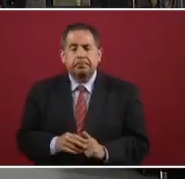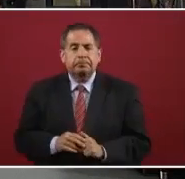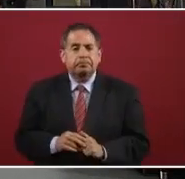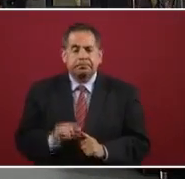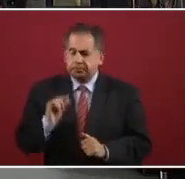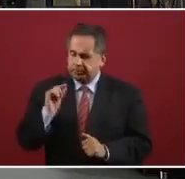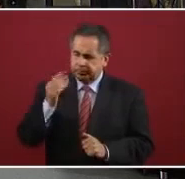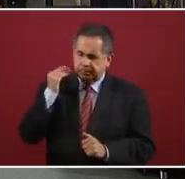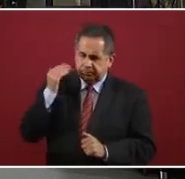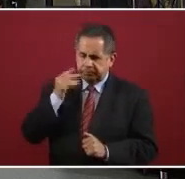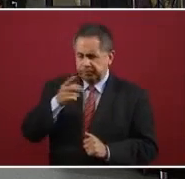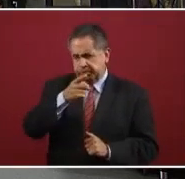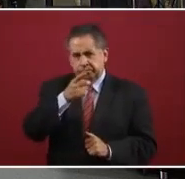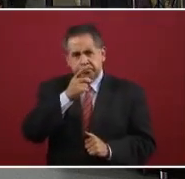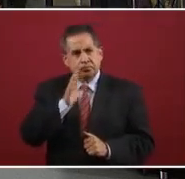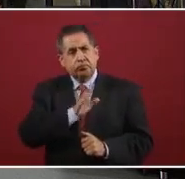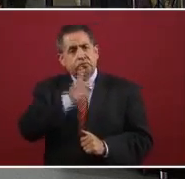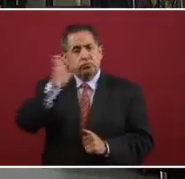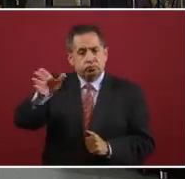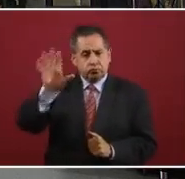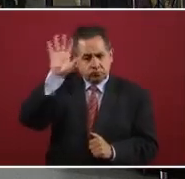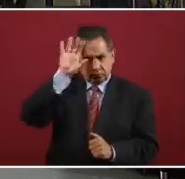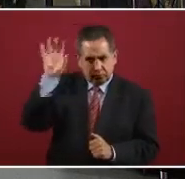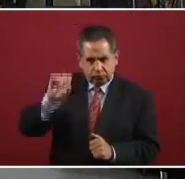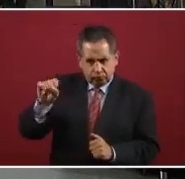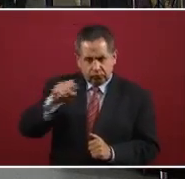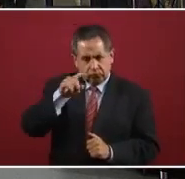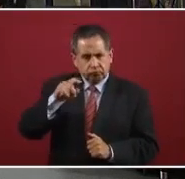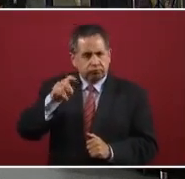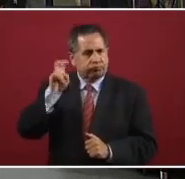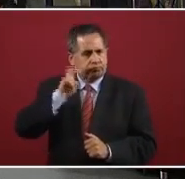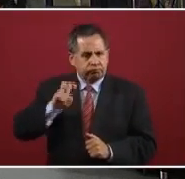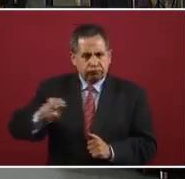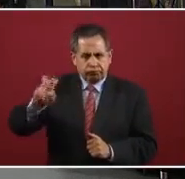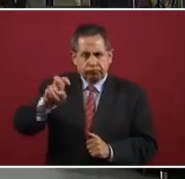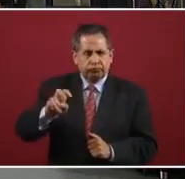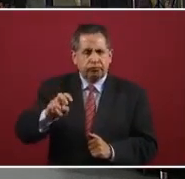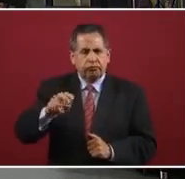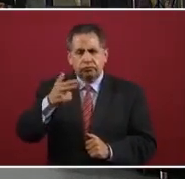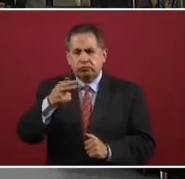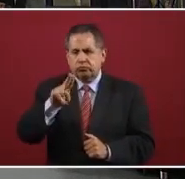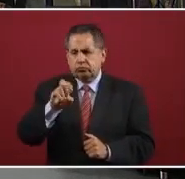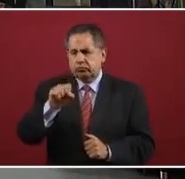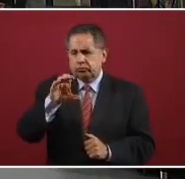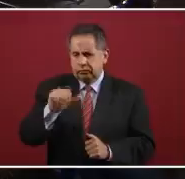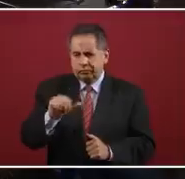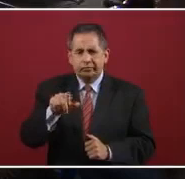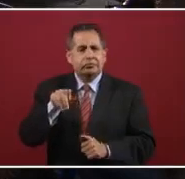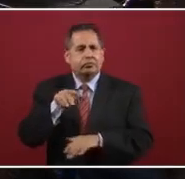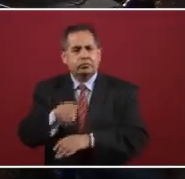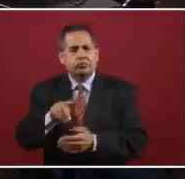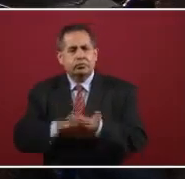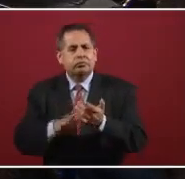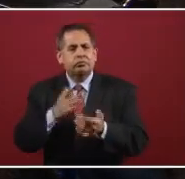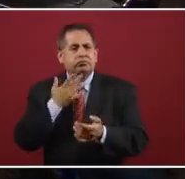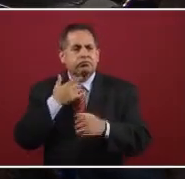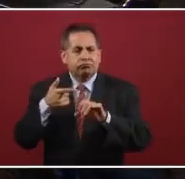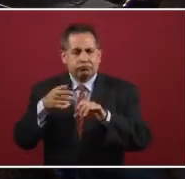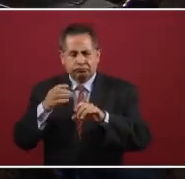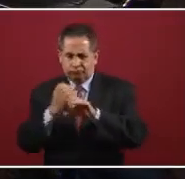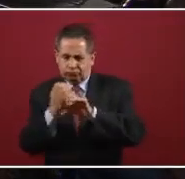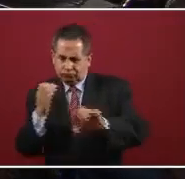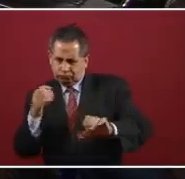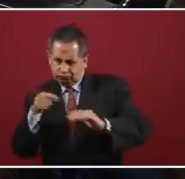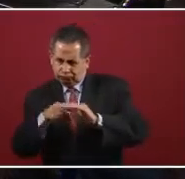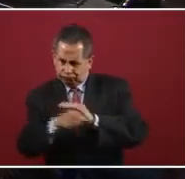Recientemente usted fue a Morelos, a la gira de la Huesca, para lo de los gasoductos. Ahí se le acercó